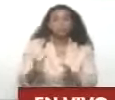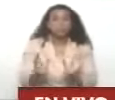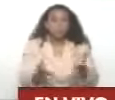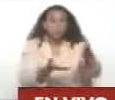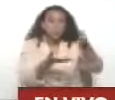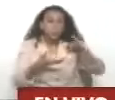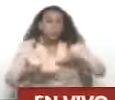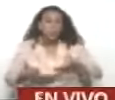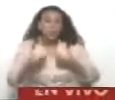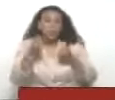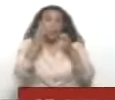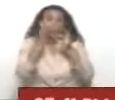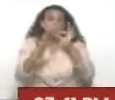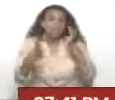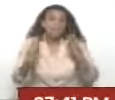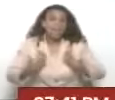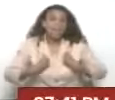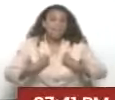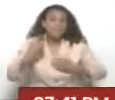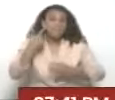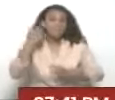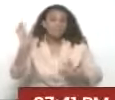Y cosas de la vida, mira.